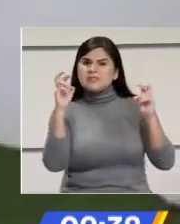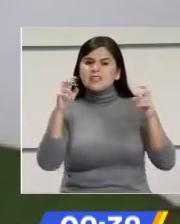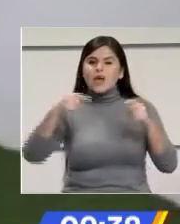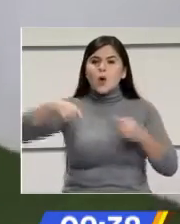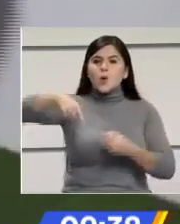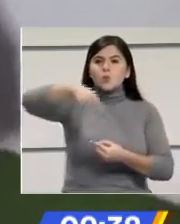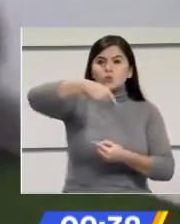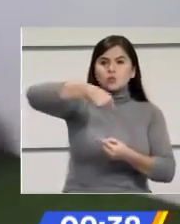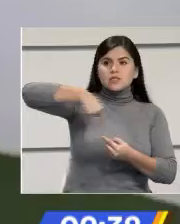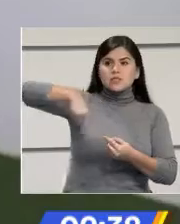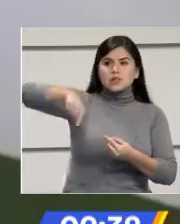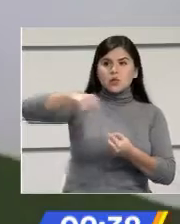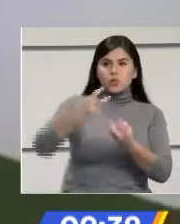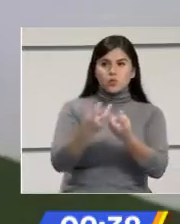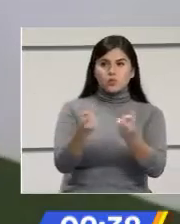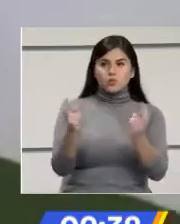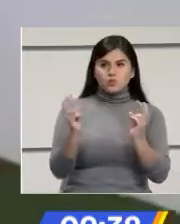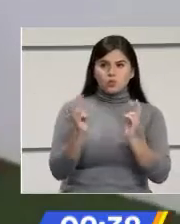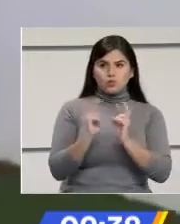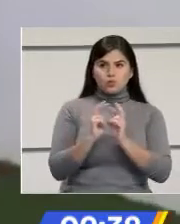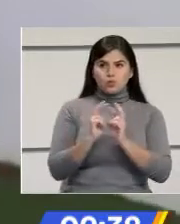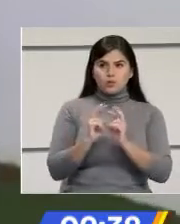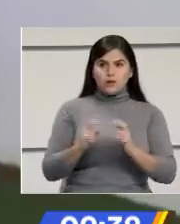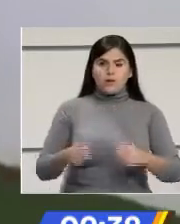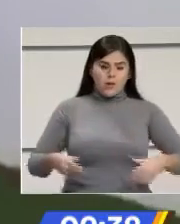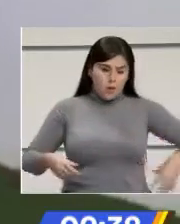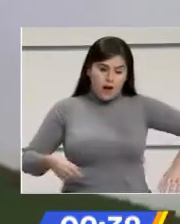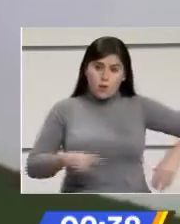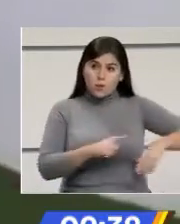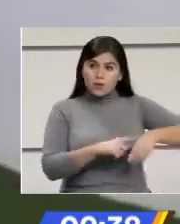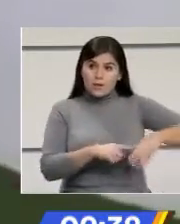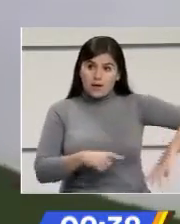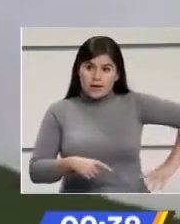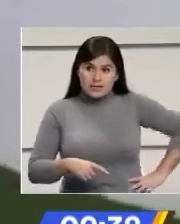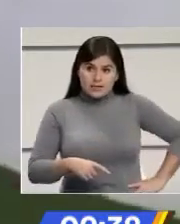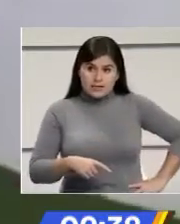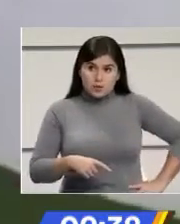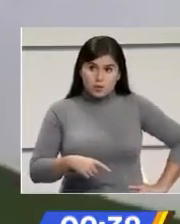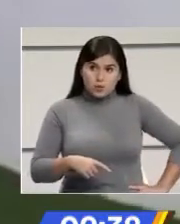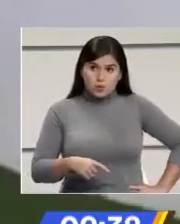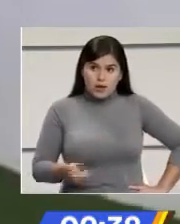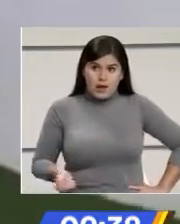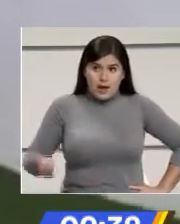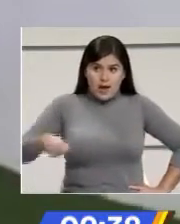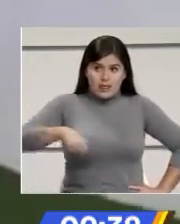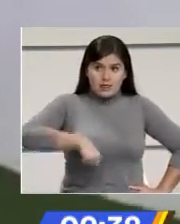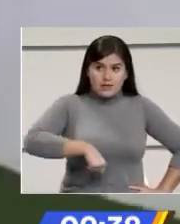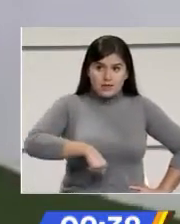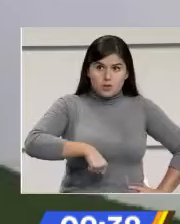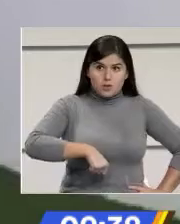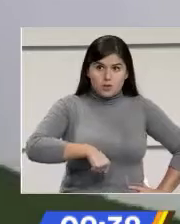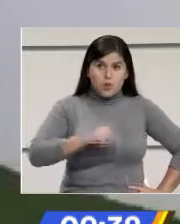al círculo, una mano en la cintura y tiramos hacia adentro. Tres pasos y tiro. Uno,